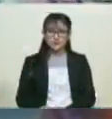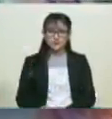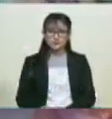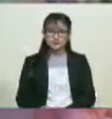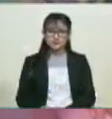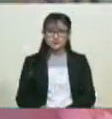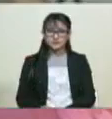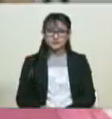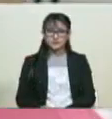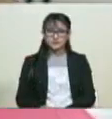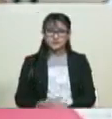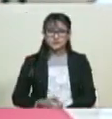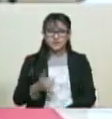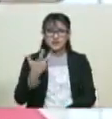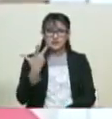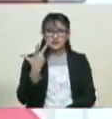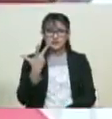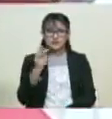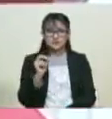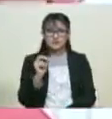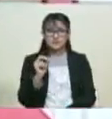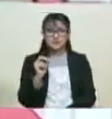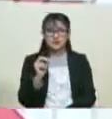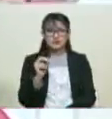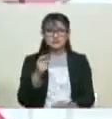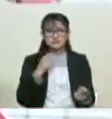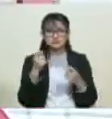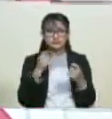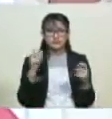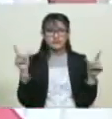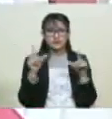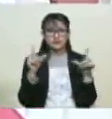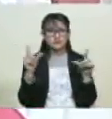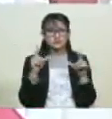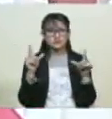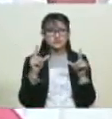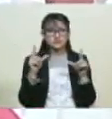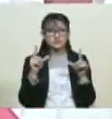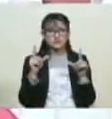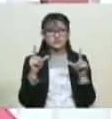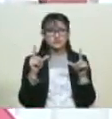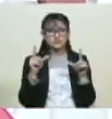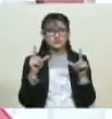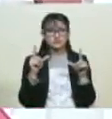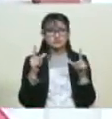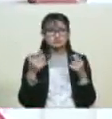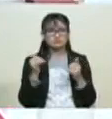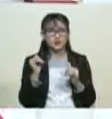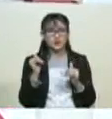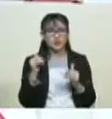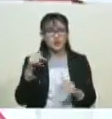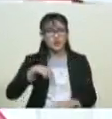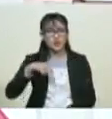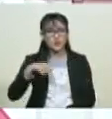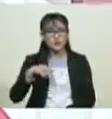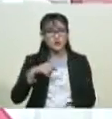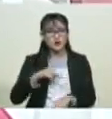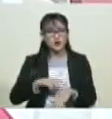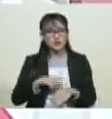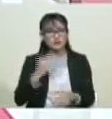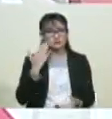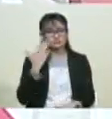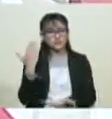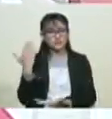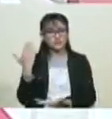destacar que son más de 20 medios de comunicación que se encuentran presentes el día de hoy hasta ahora como podemos